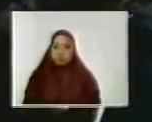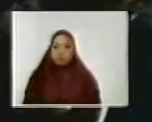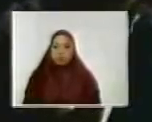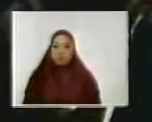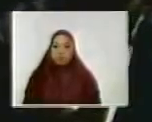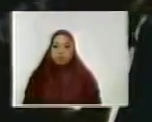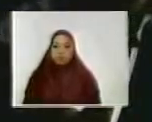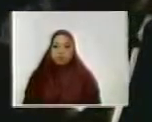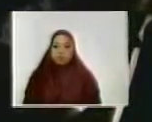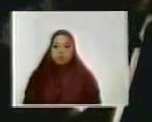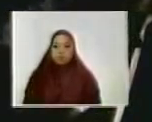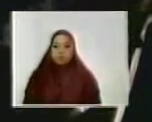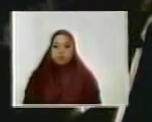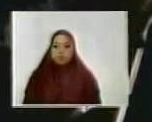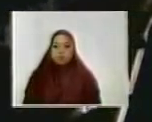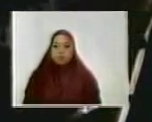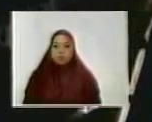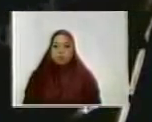¿Y otra cosa había?